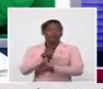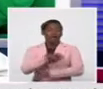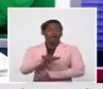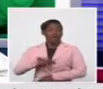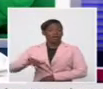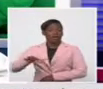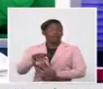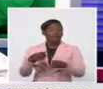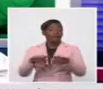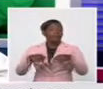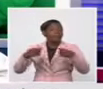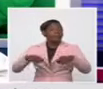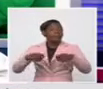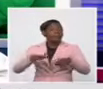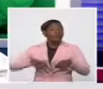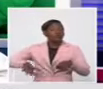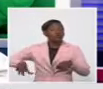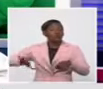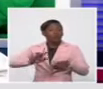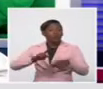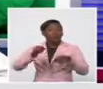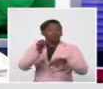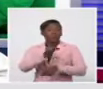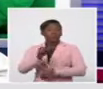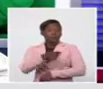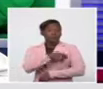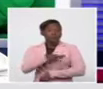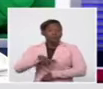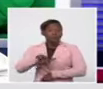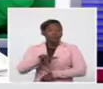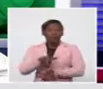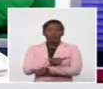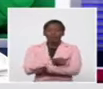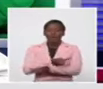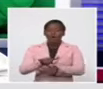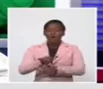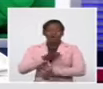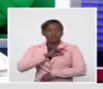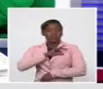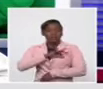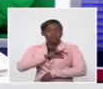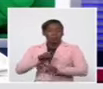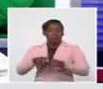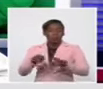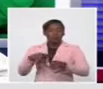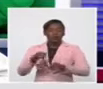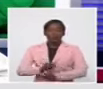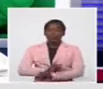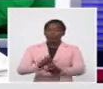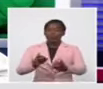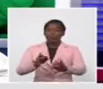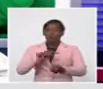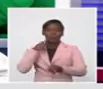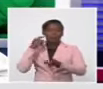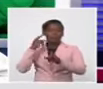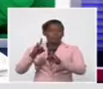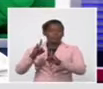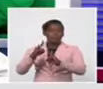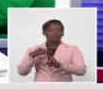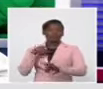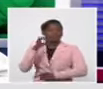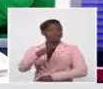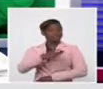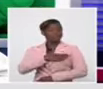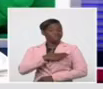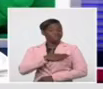las personas nos afectamos mucho cuando tenemos que informar un número de fallecidos en nuestro